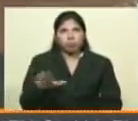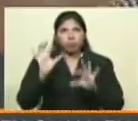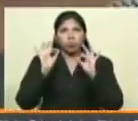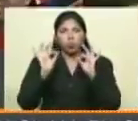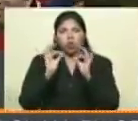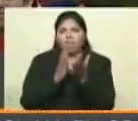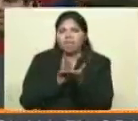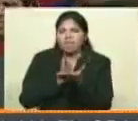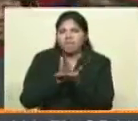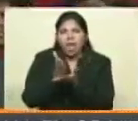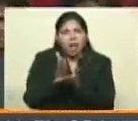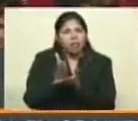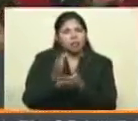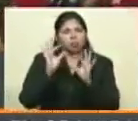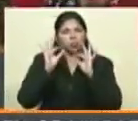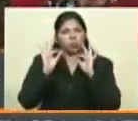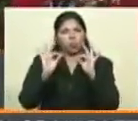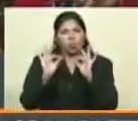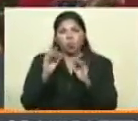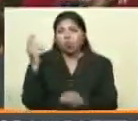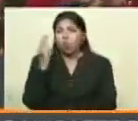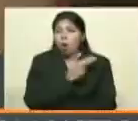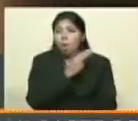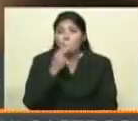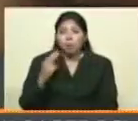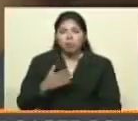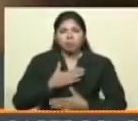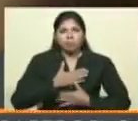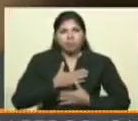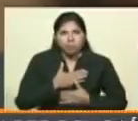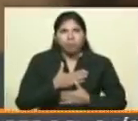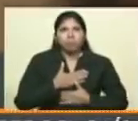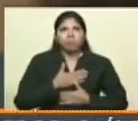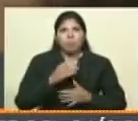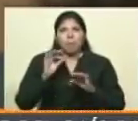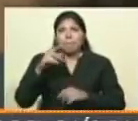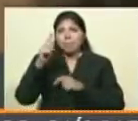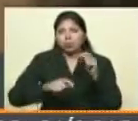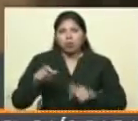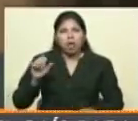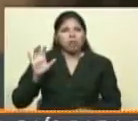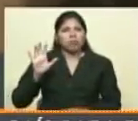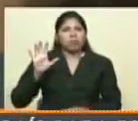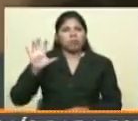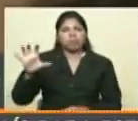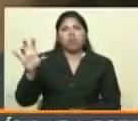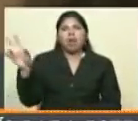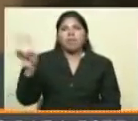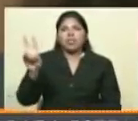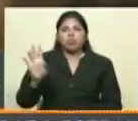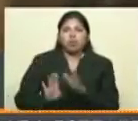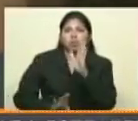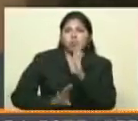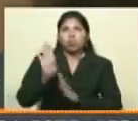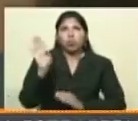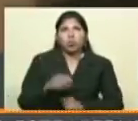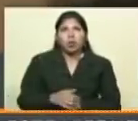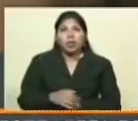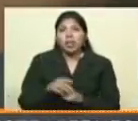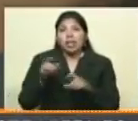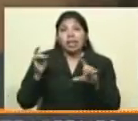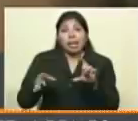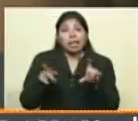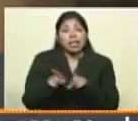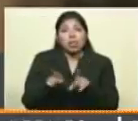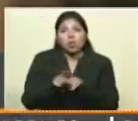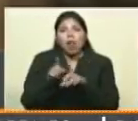lealtad, el carné del compromiso, el carné de los patriotas, el carné de la esperanza